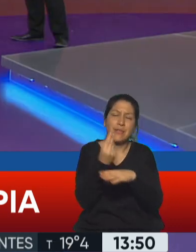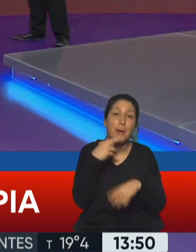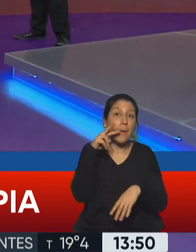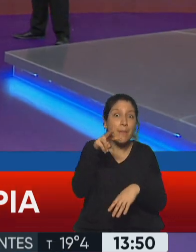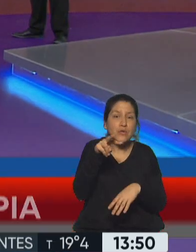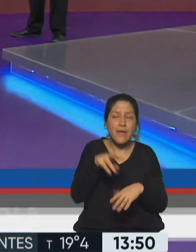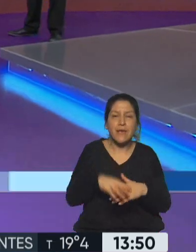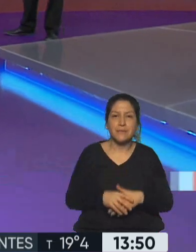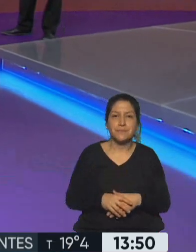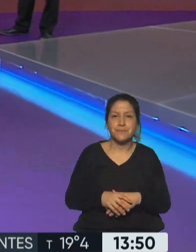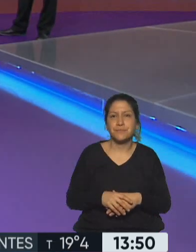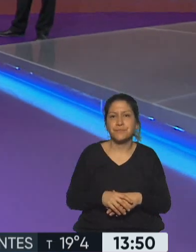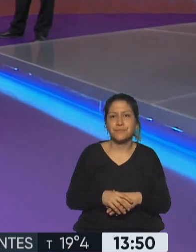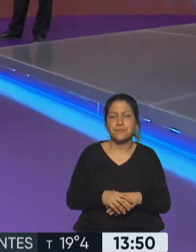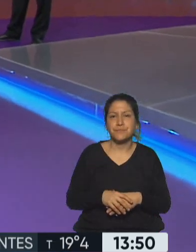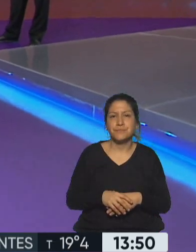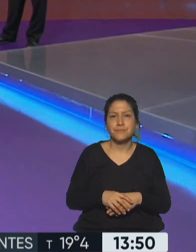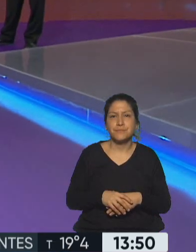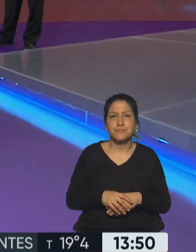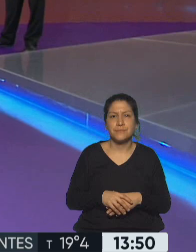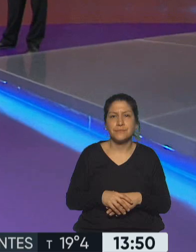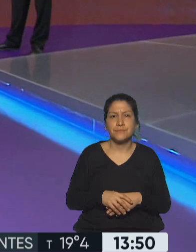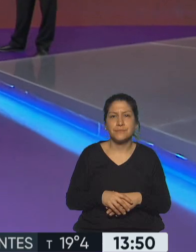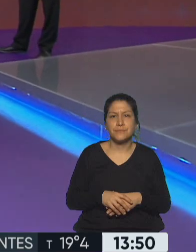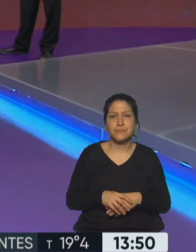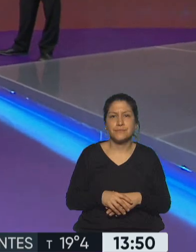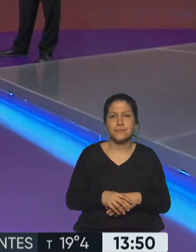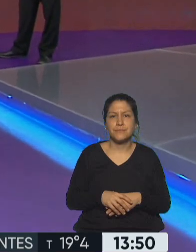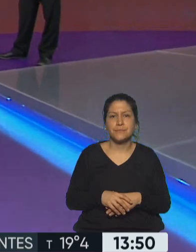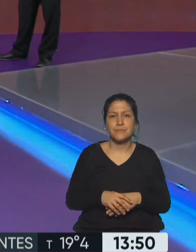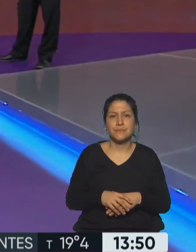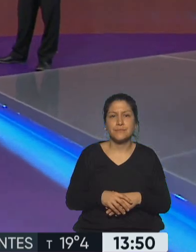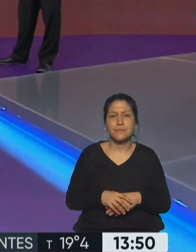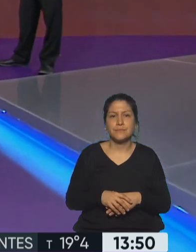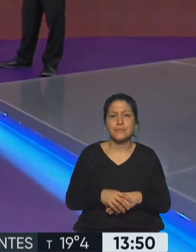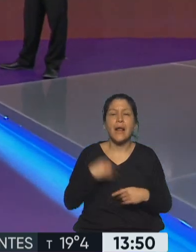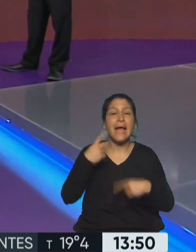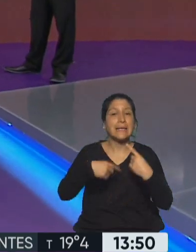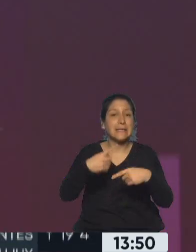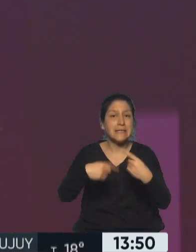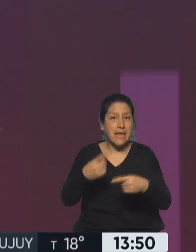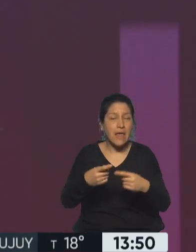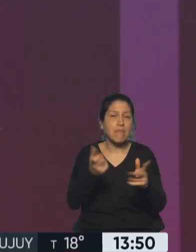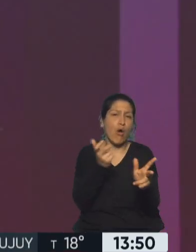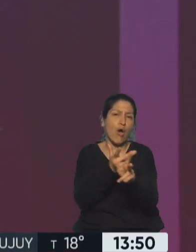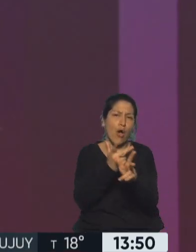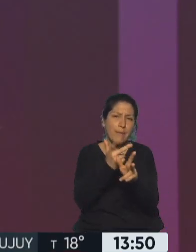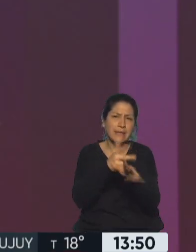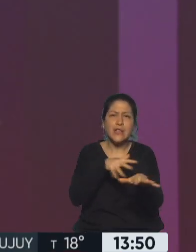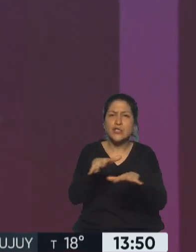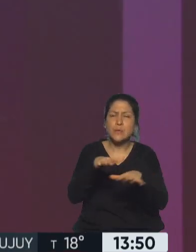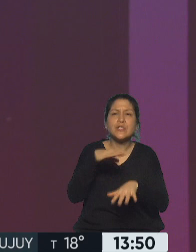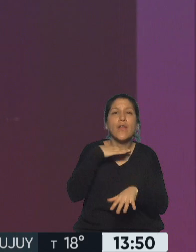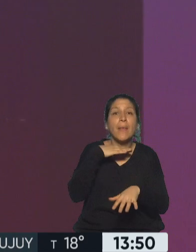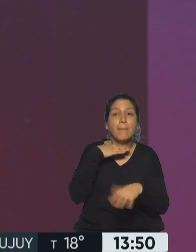la siguiente placa. Seguimos entonces comentando la situación de